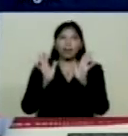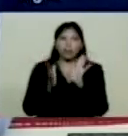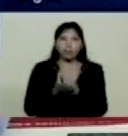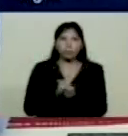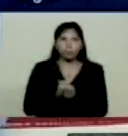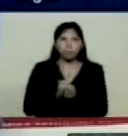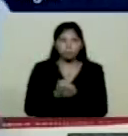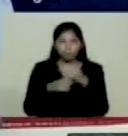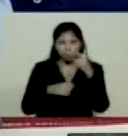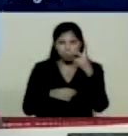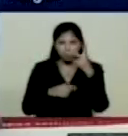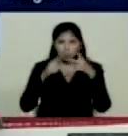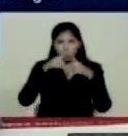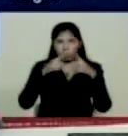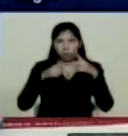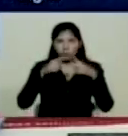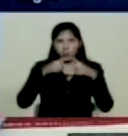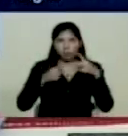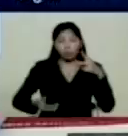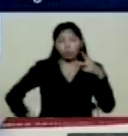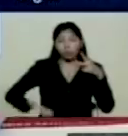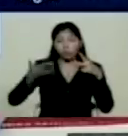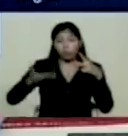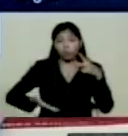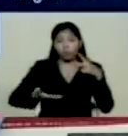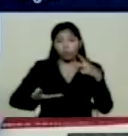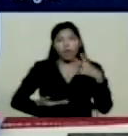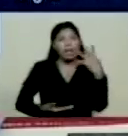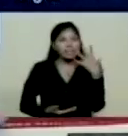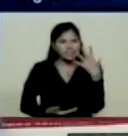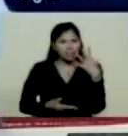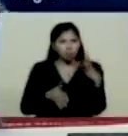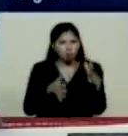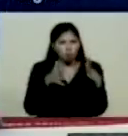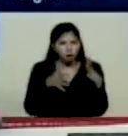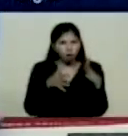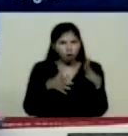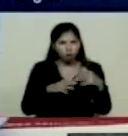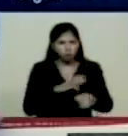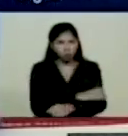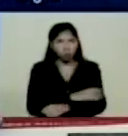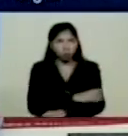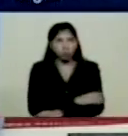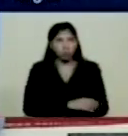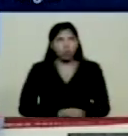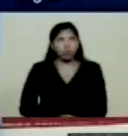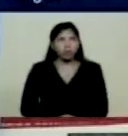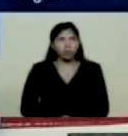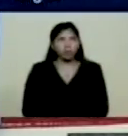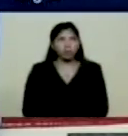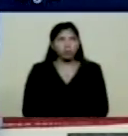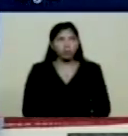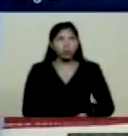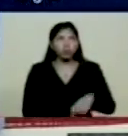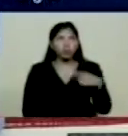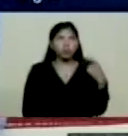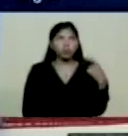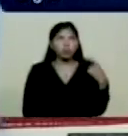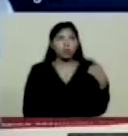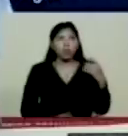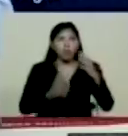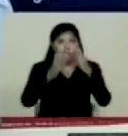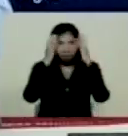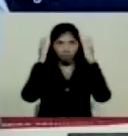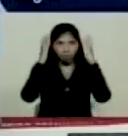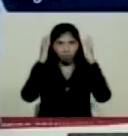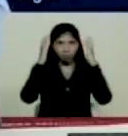dos elementos interesantes de las 5 gobernaciones que ganó la derecha venezolana. Primero, que de los perdedores, el gran triunfador, Henry Ramos Alú.